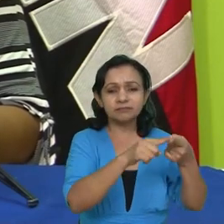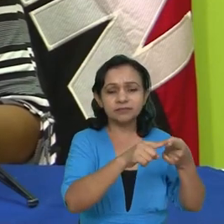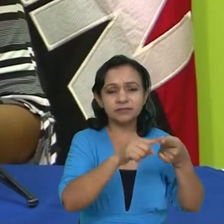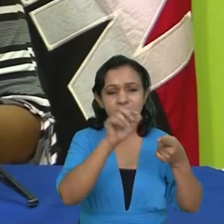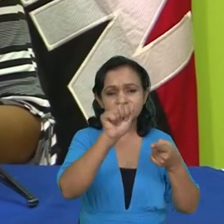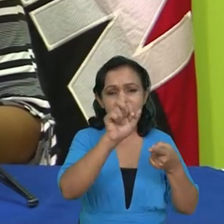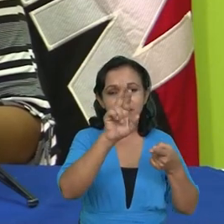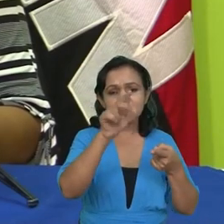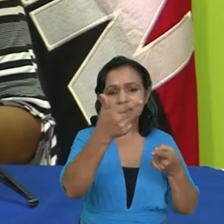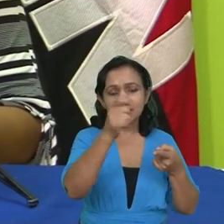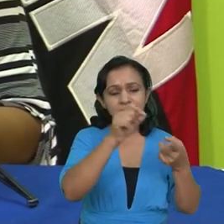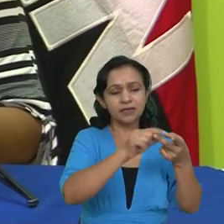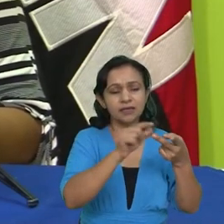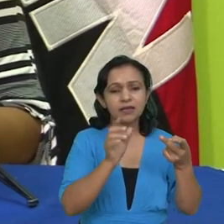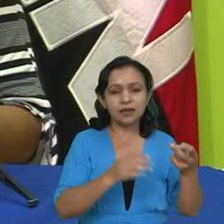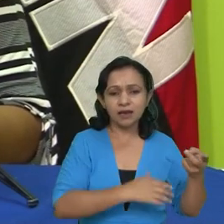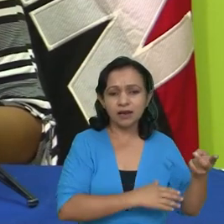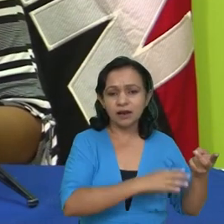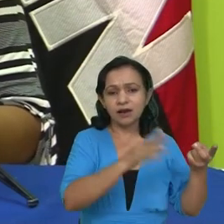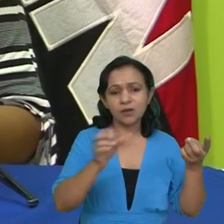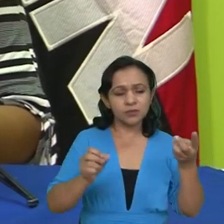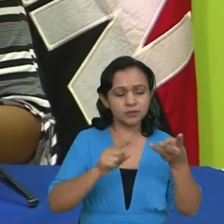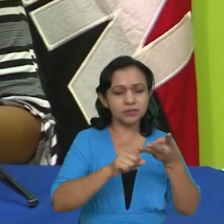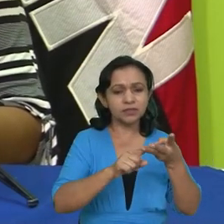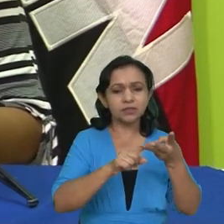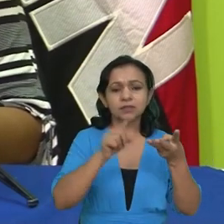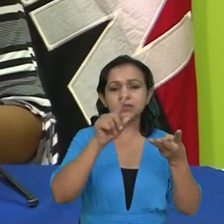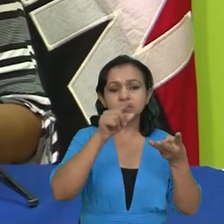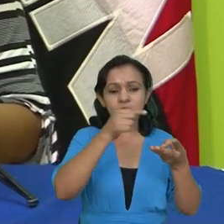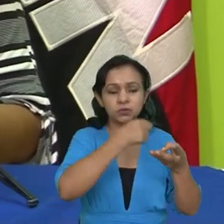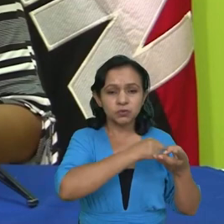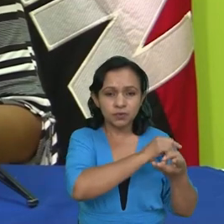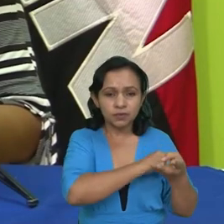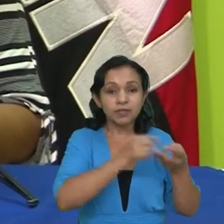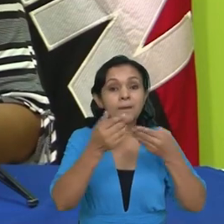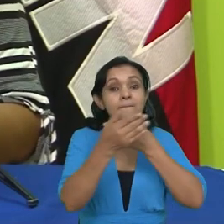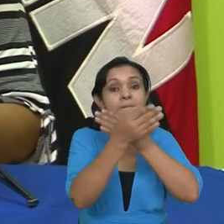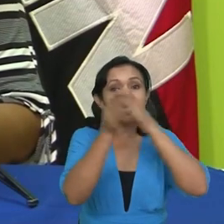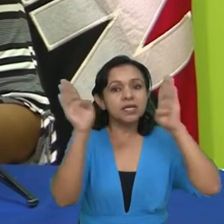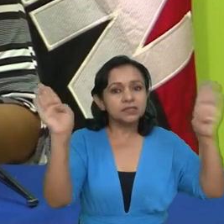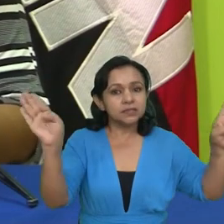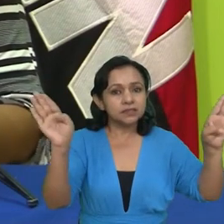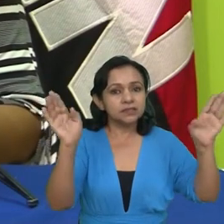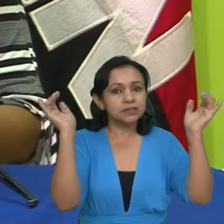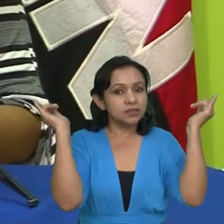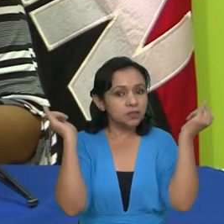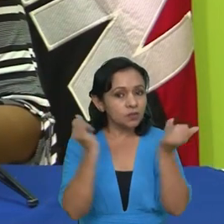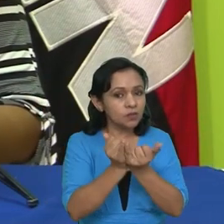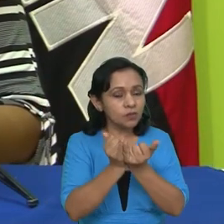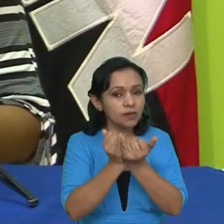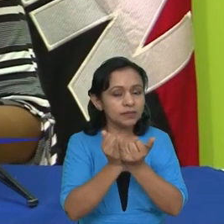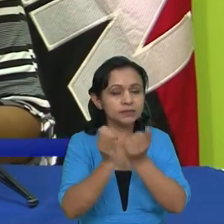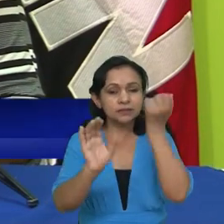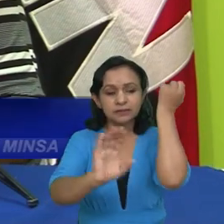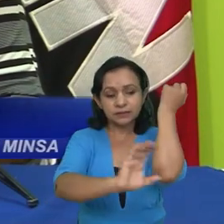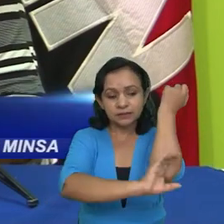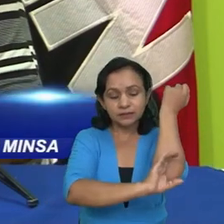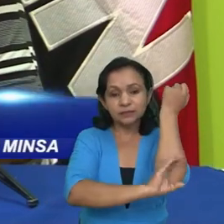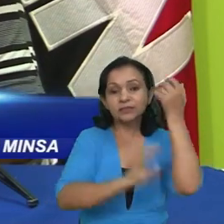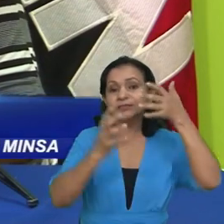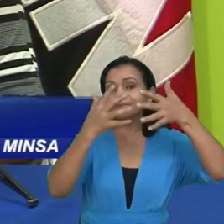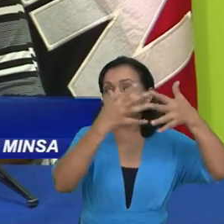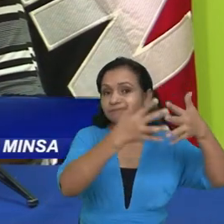argelia austria croacia suiza y brasil y brasil al igual que canadá y eeuu